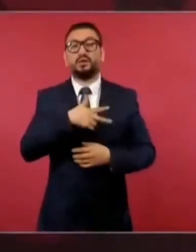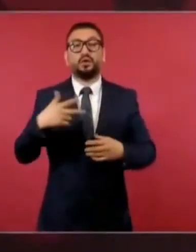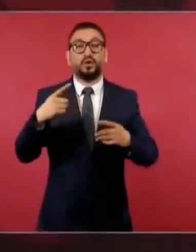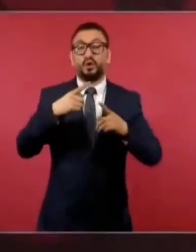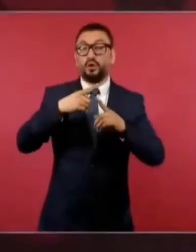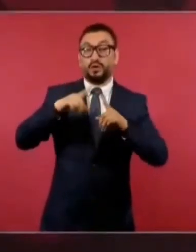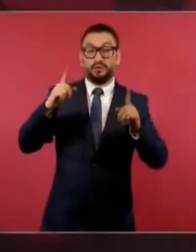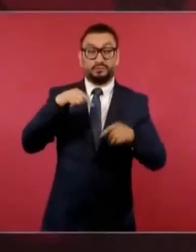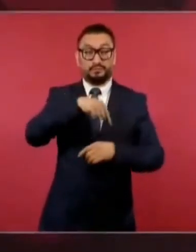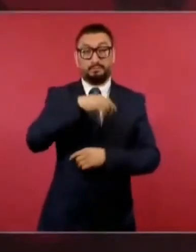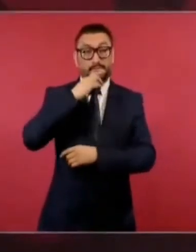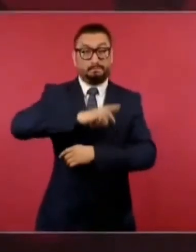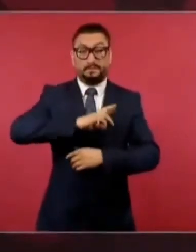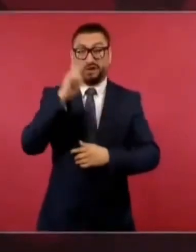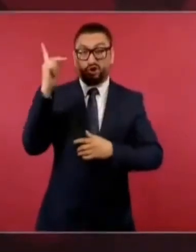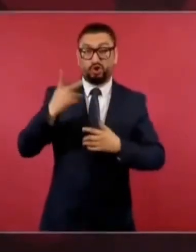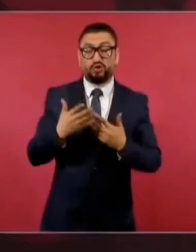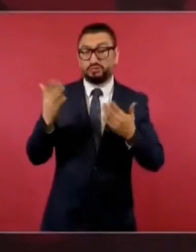de Dinamarca,